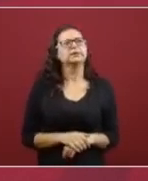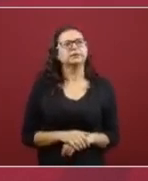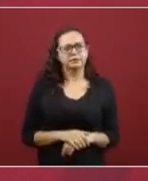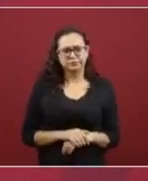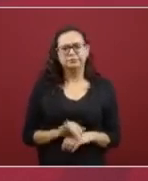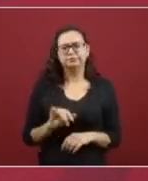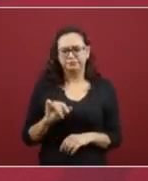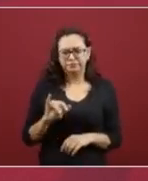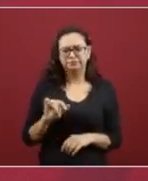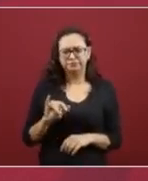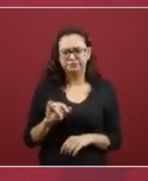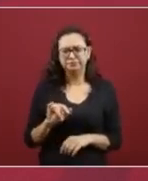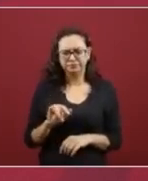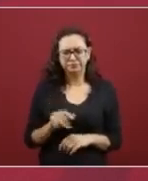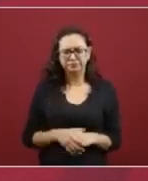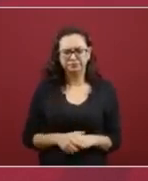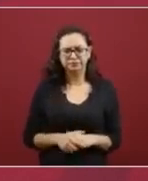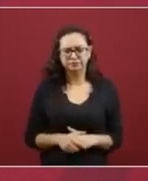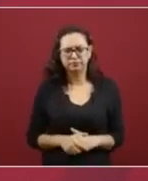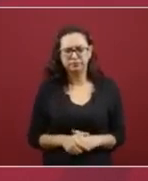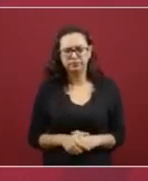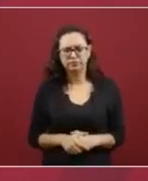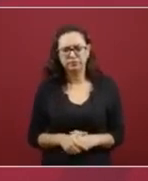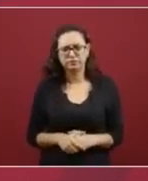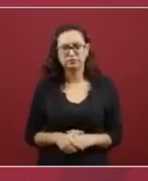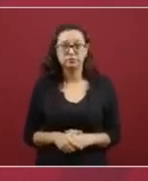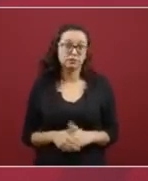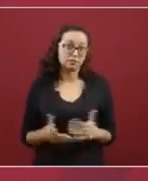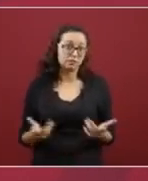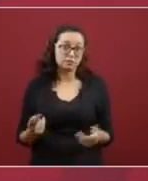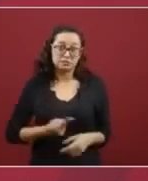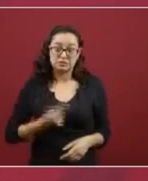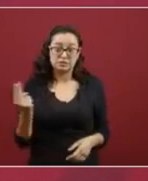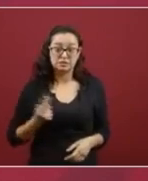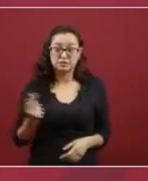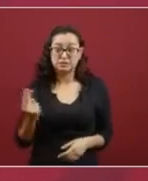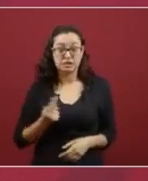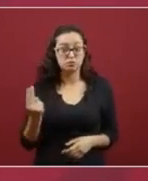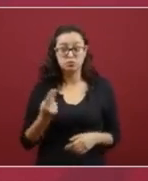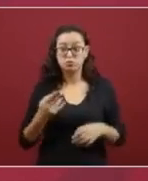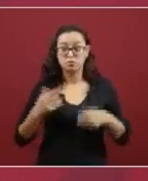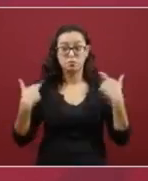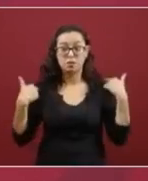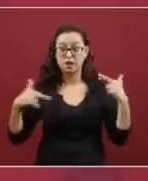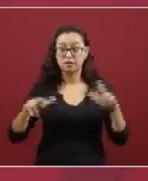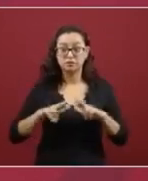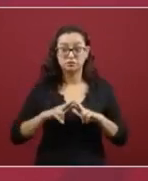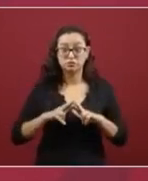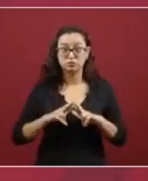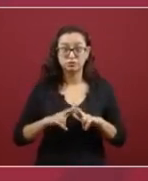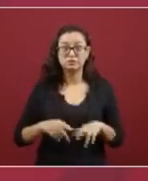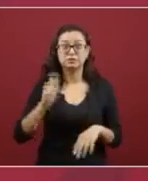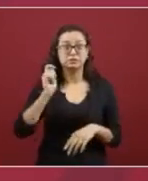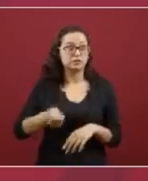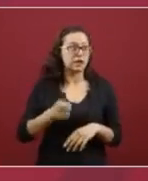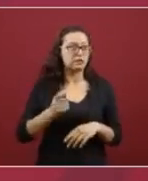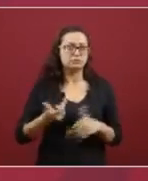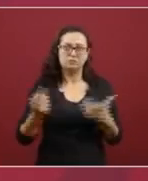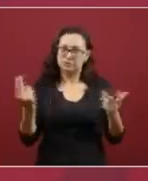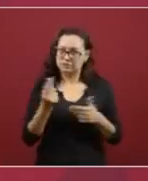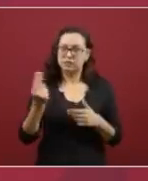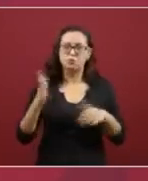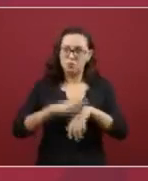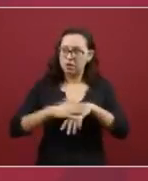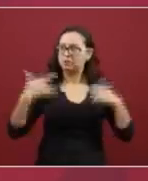vamos a tener demanda de maestros, o mejor dicho, se van a necesitar maestros hacia el